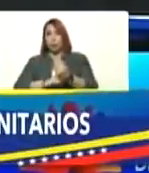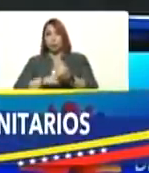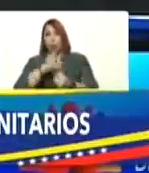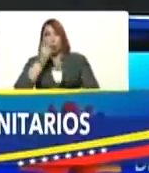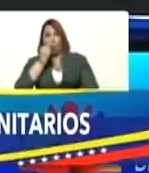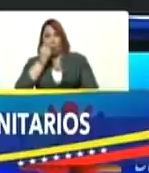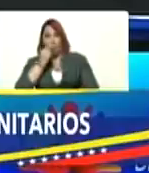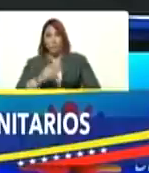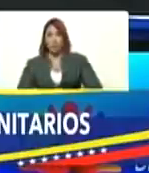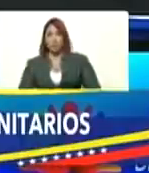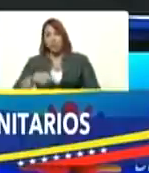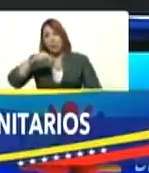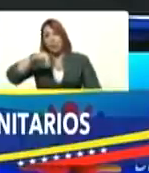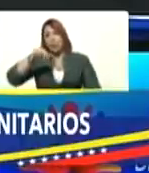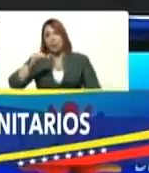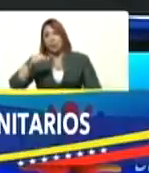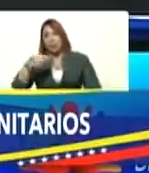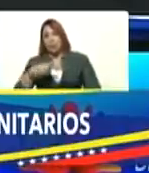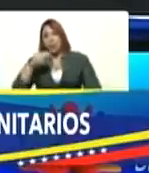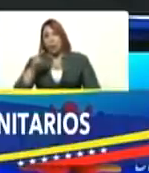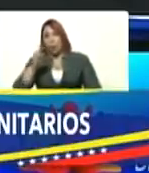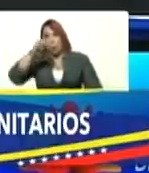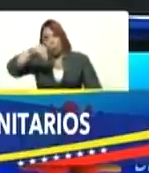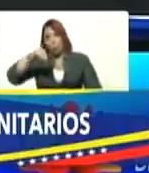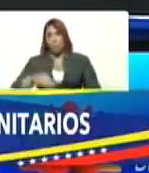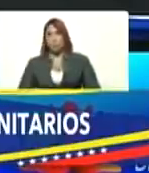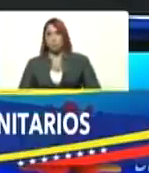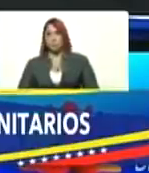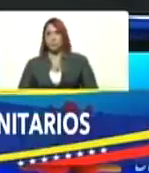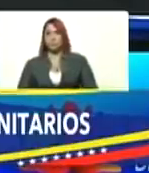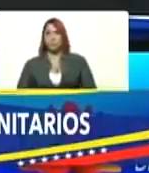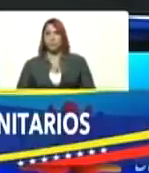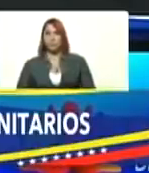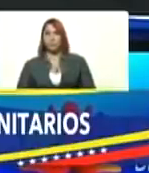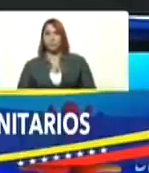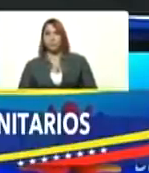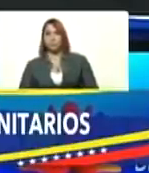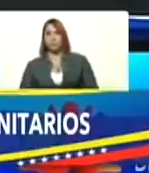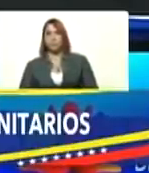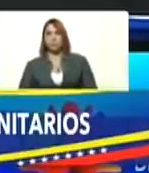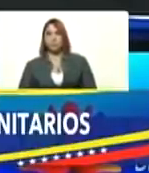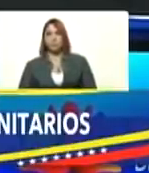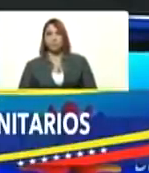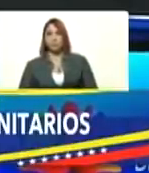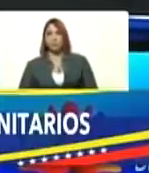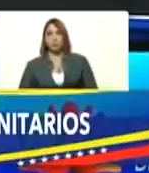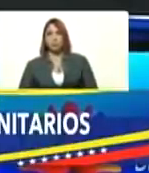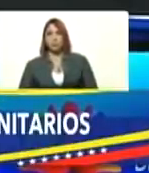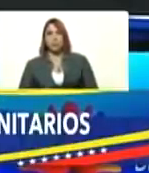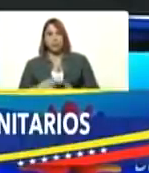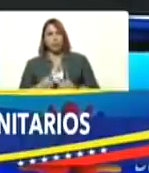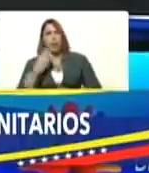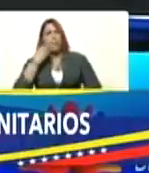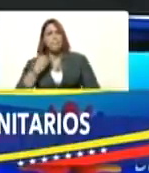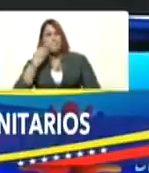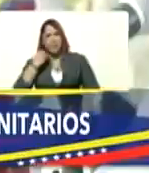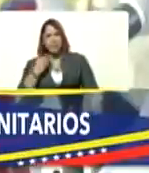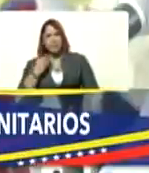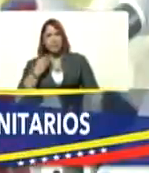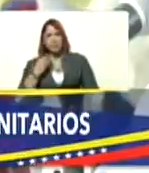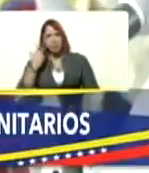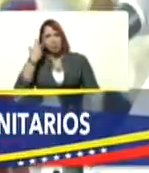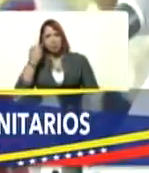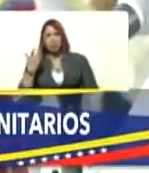el Torito, Naúm Fernández, el Torito de Caracas. Así que una experiencia, ¿qué te